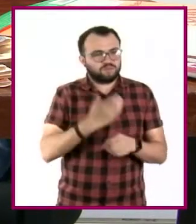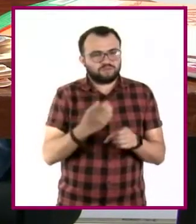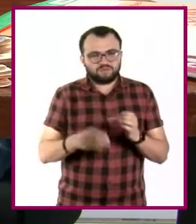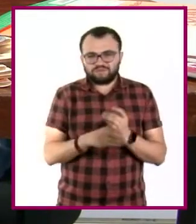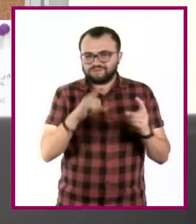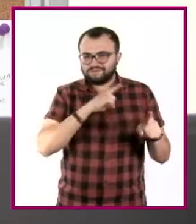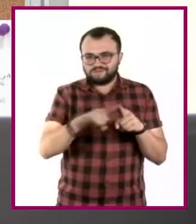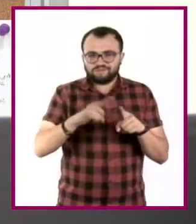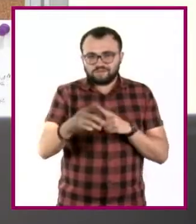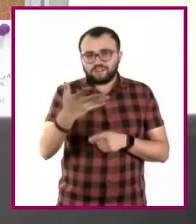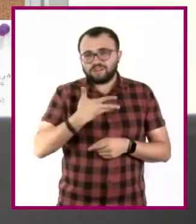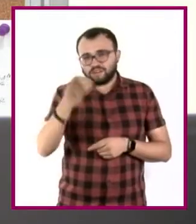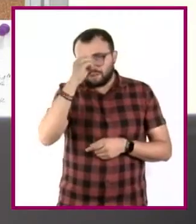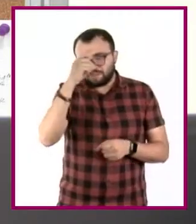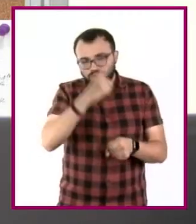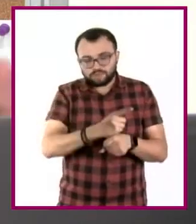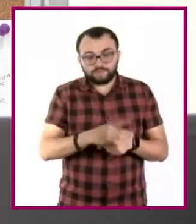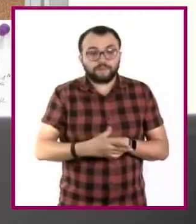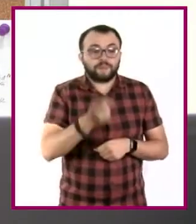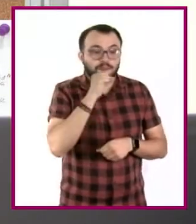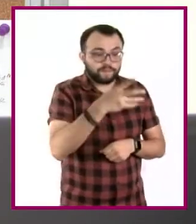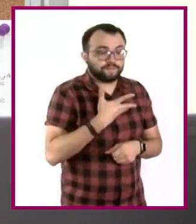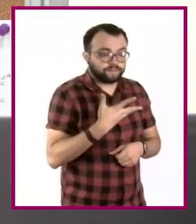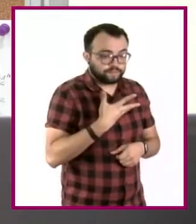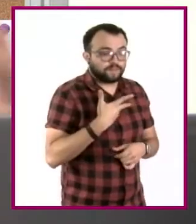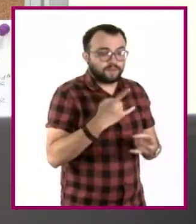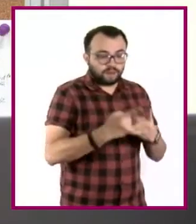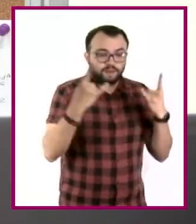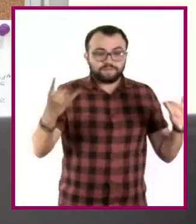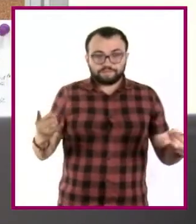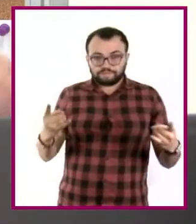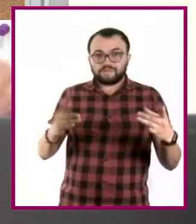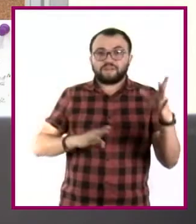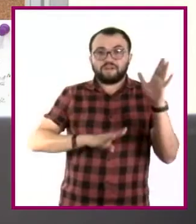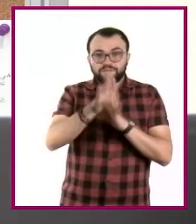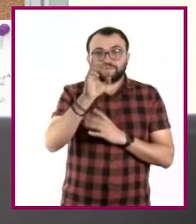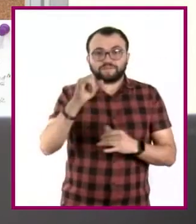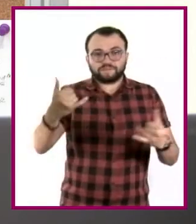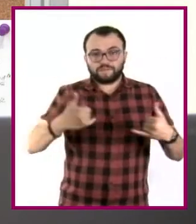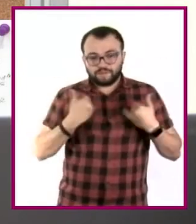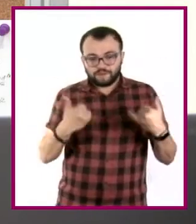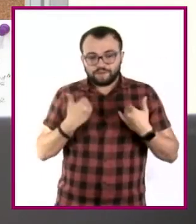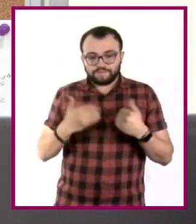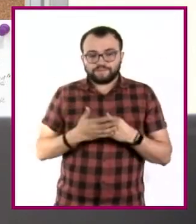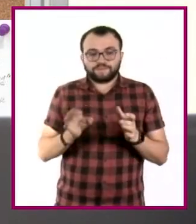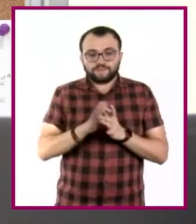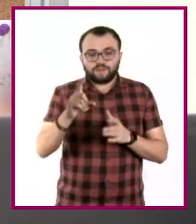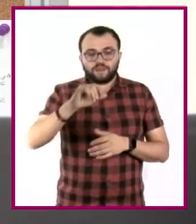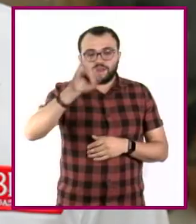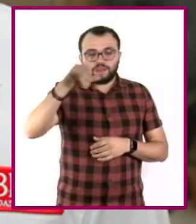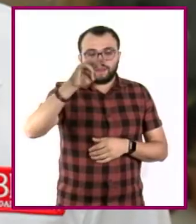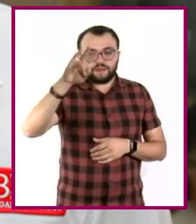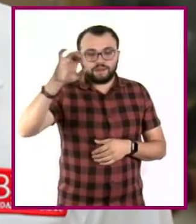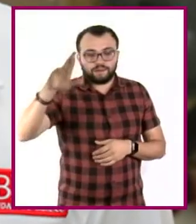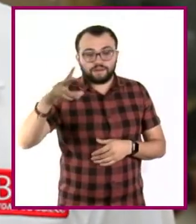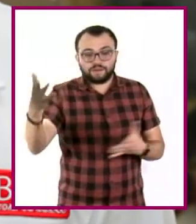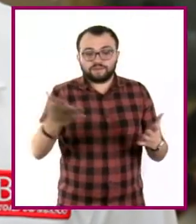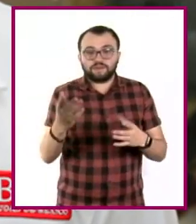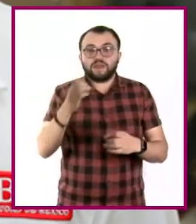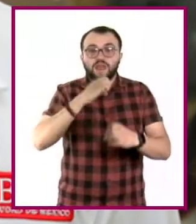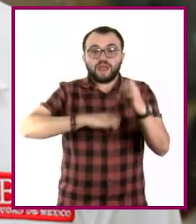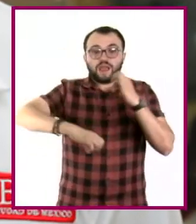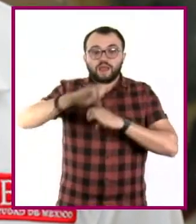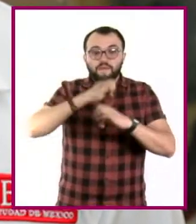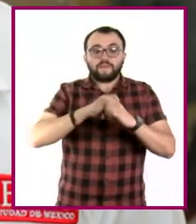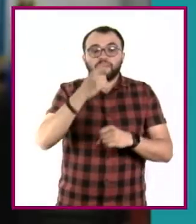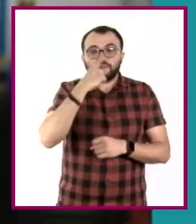oportunidad. Uh-huh. También hay historias de éxito de jóvenes emprendedores, como es el caso de Javier Larragoiti, creador de una empresa que se